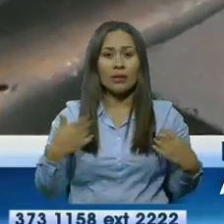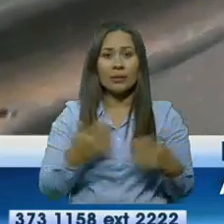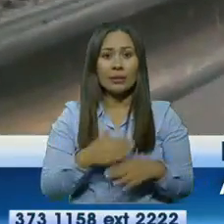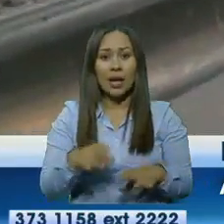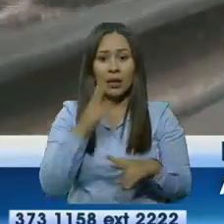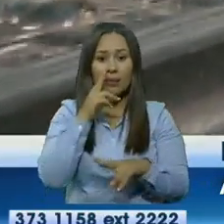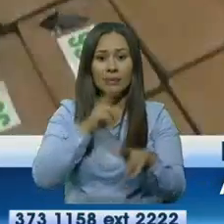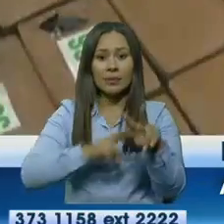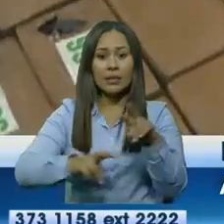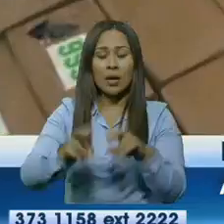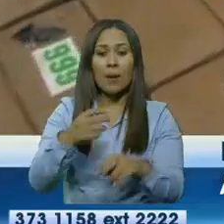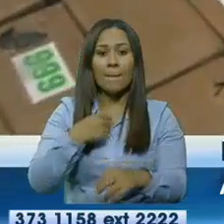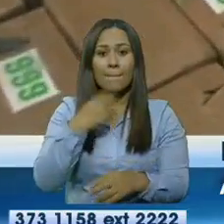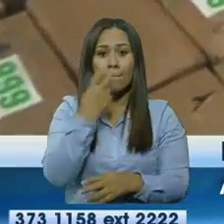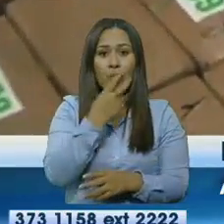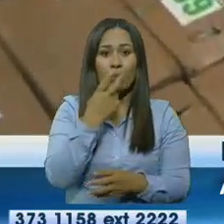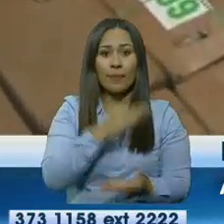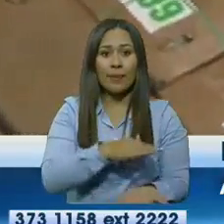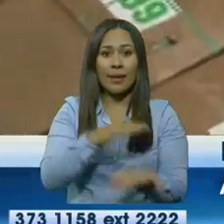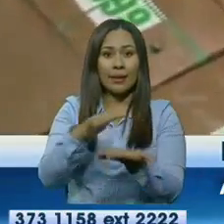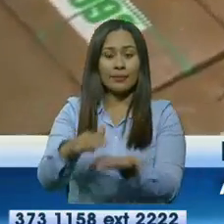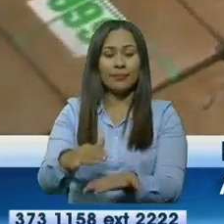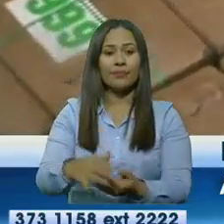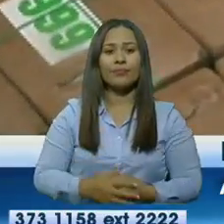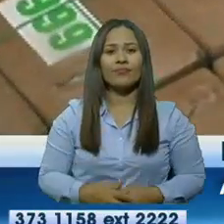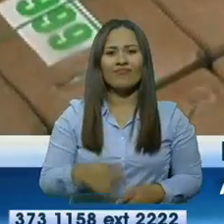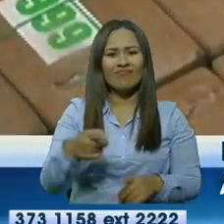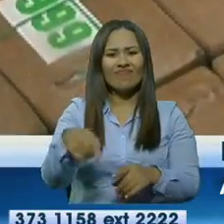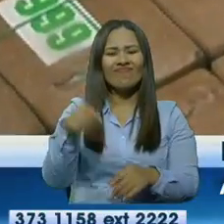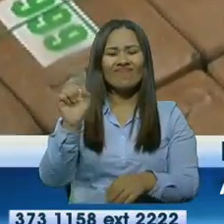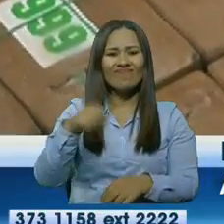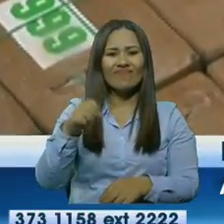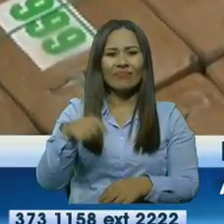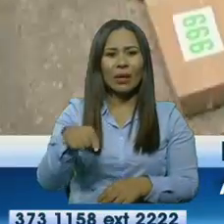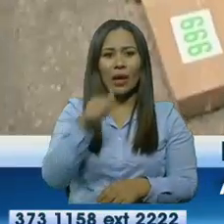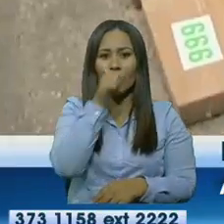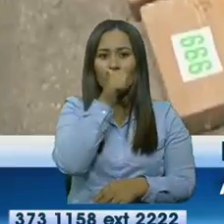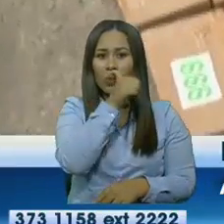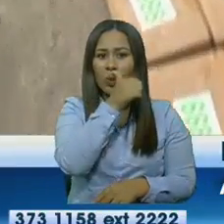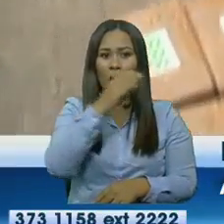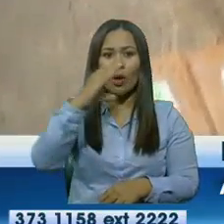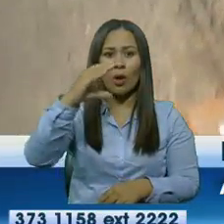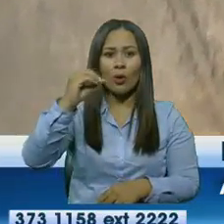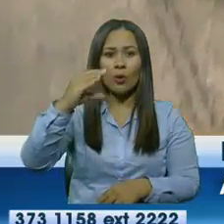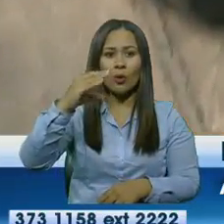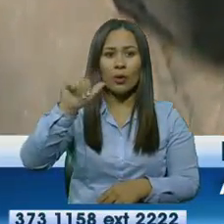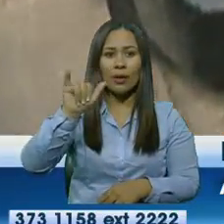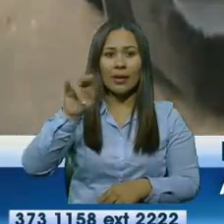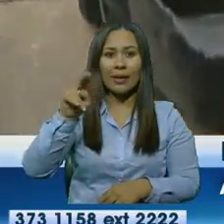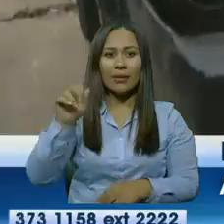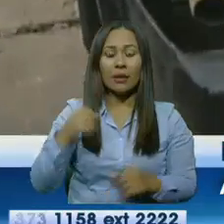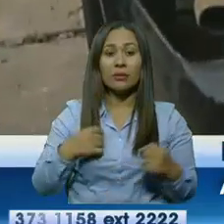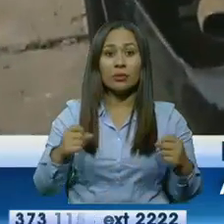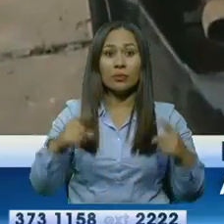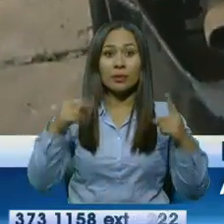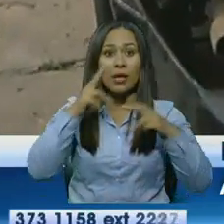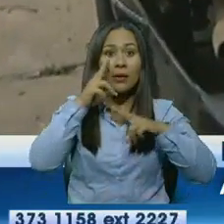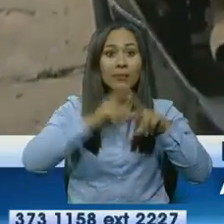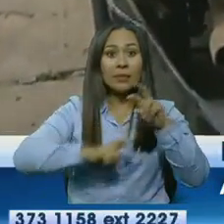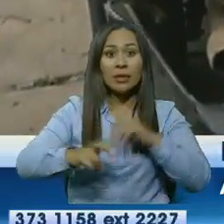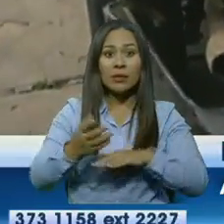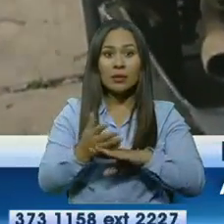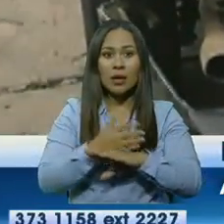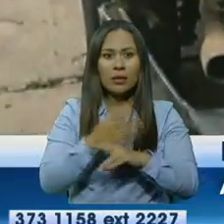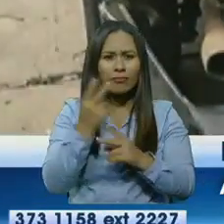primeras pruebas periciales de campo, dieron como resultado cocaína. Alertados por la investigación previa, los